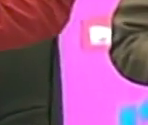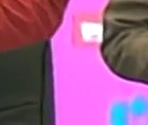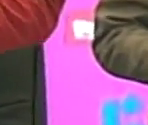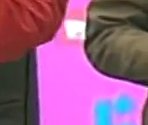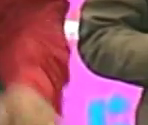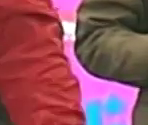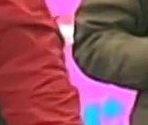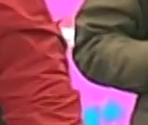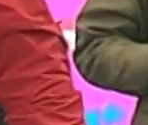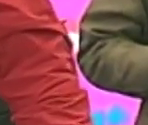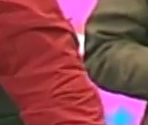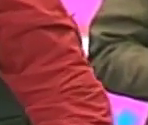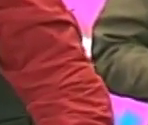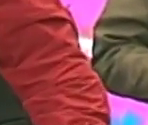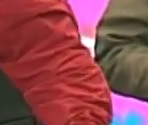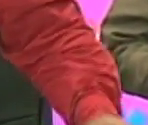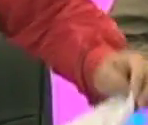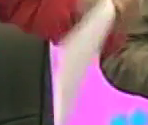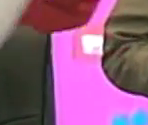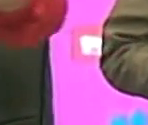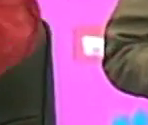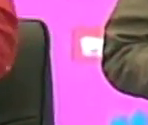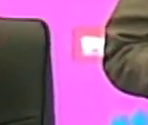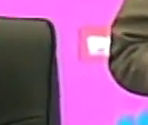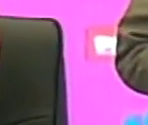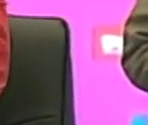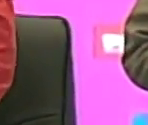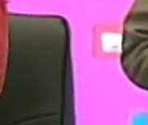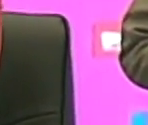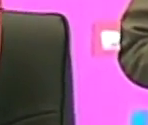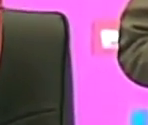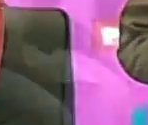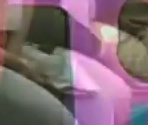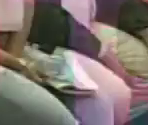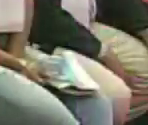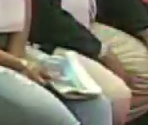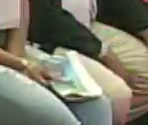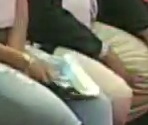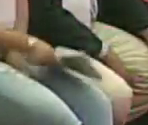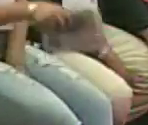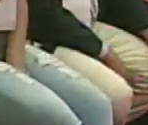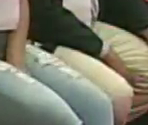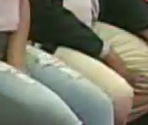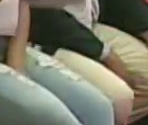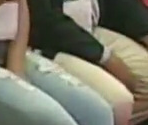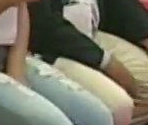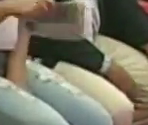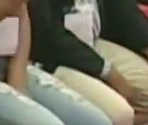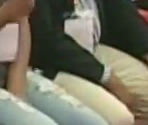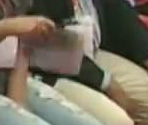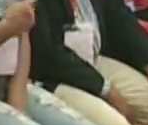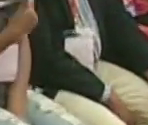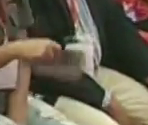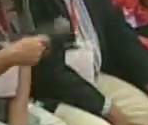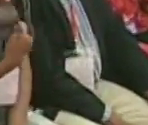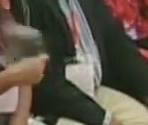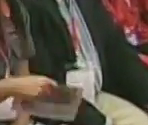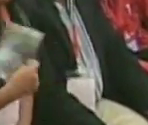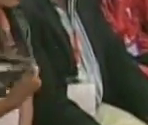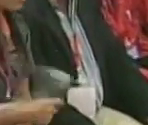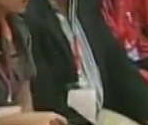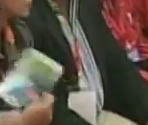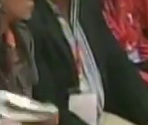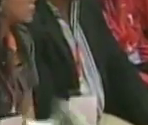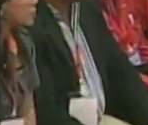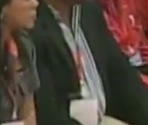presencia de esta hora desde el salón bicentenario del hotel venetur alba caracas a propósito entonces de una reunión